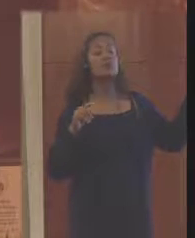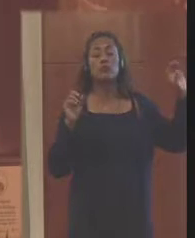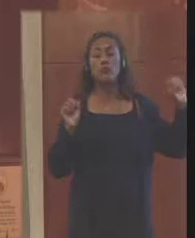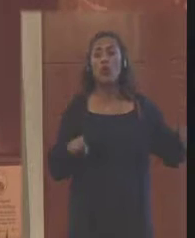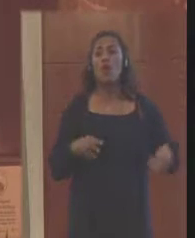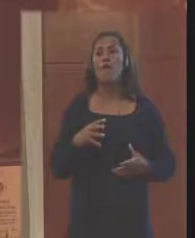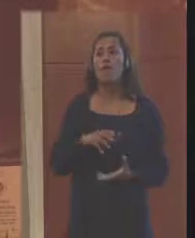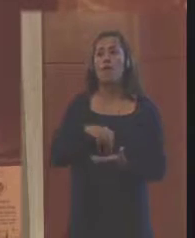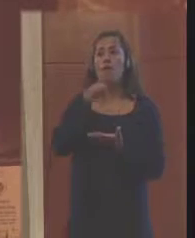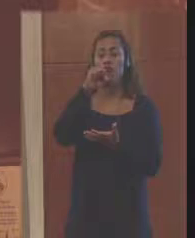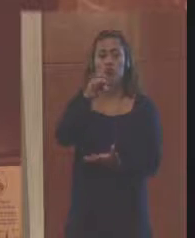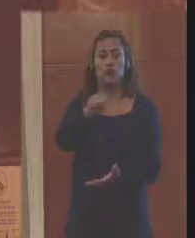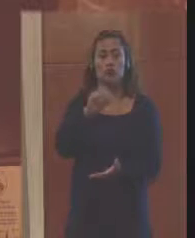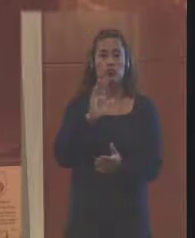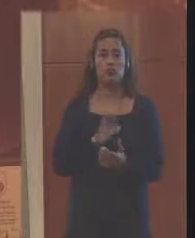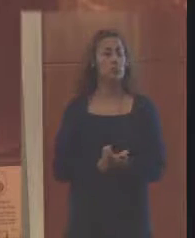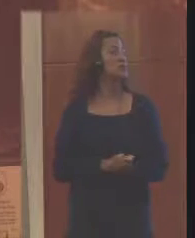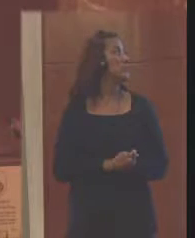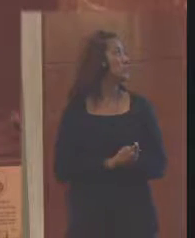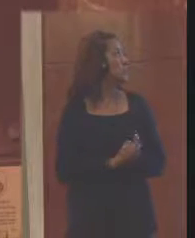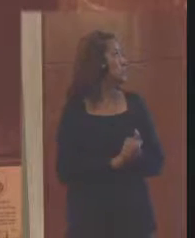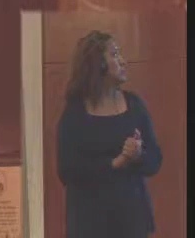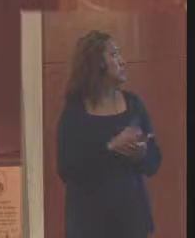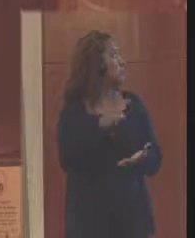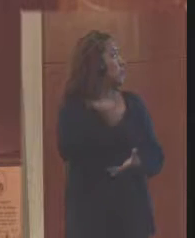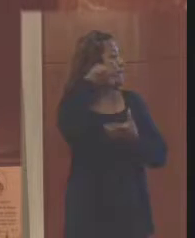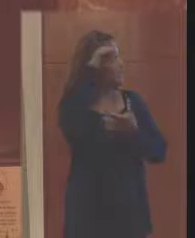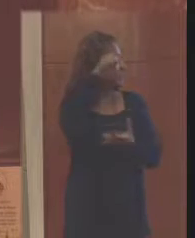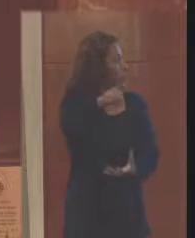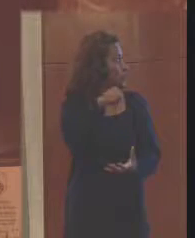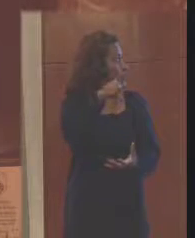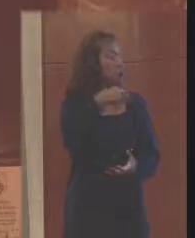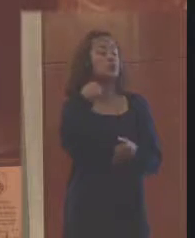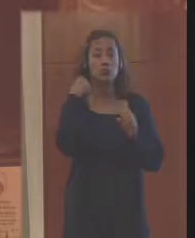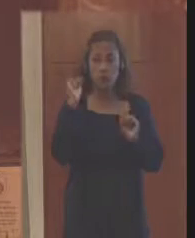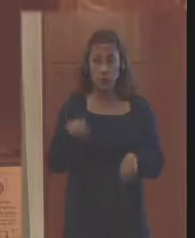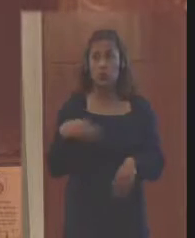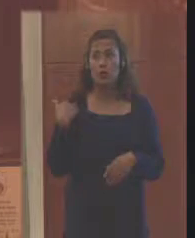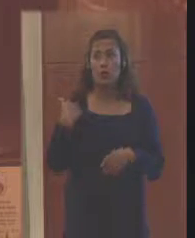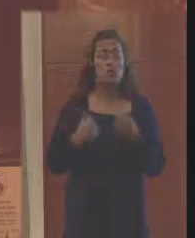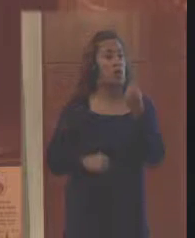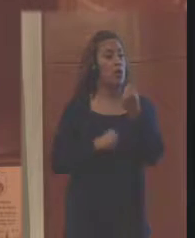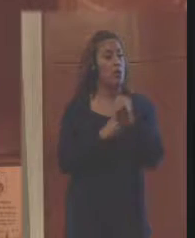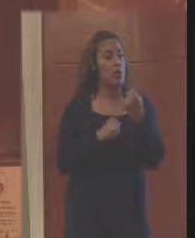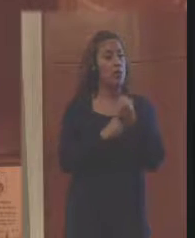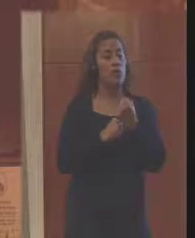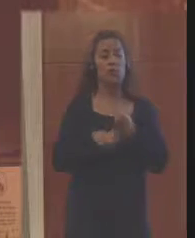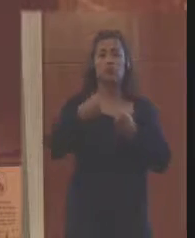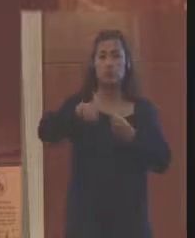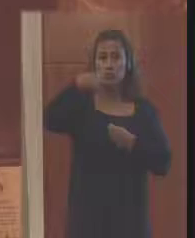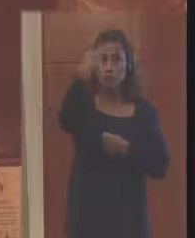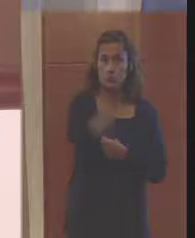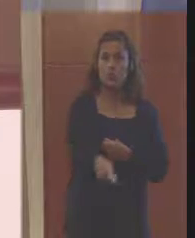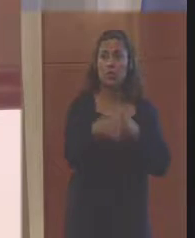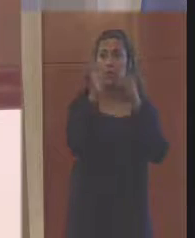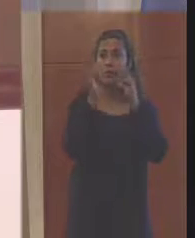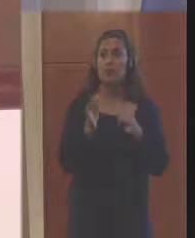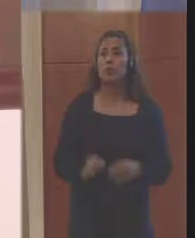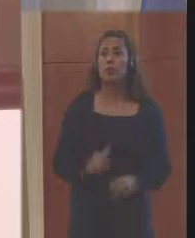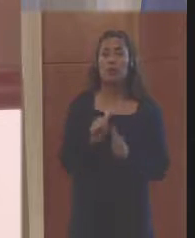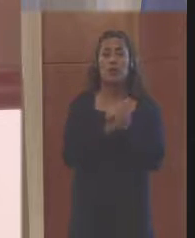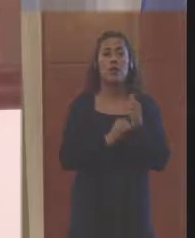reserva. No creo que hay acá. Los fondos de reservas, una parte que sea una parte fija del presupuesto